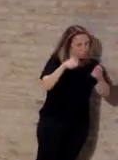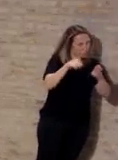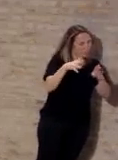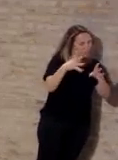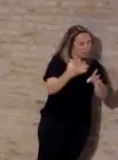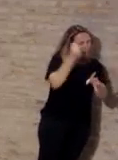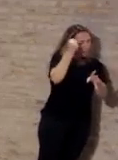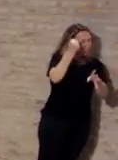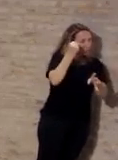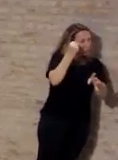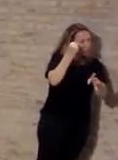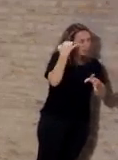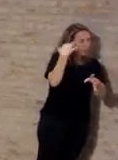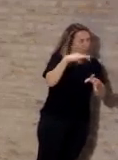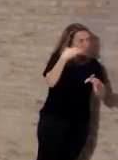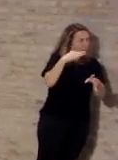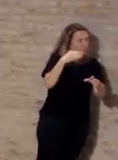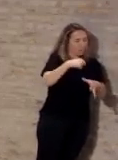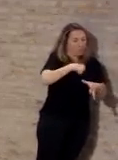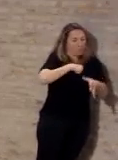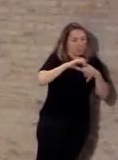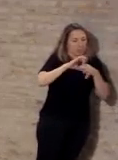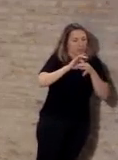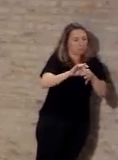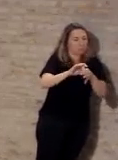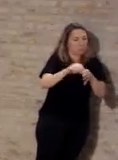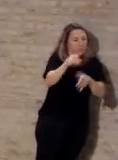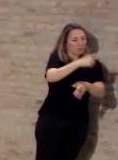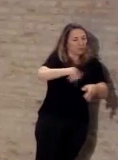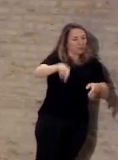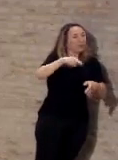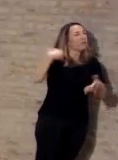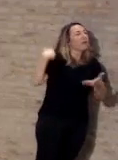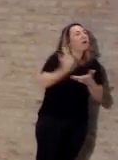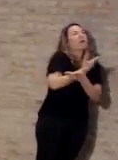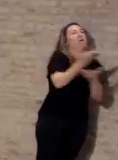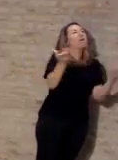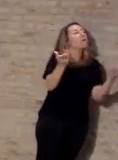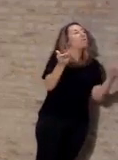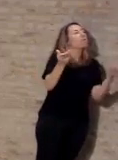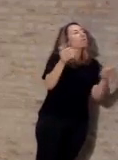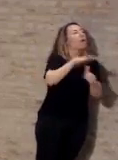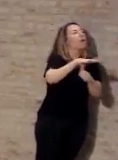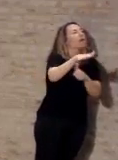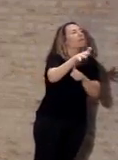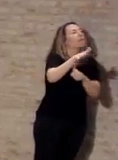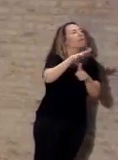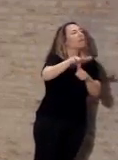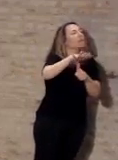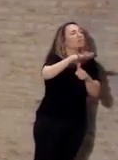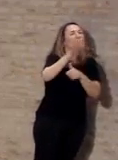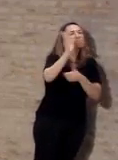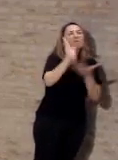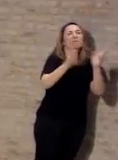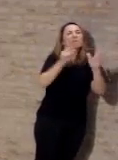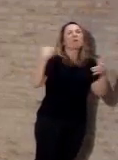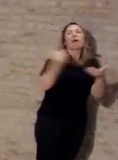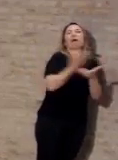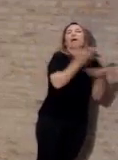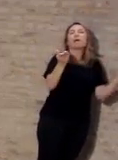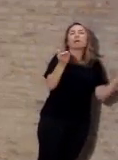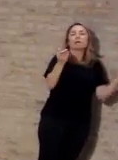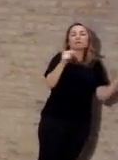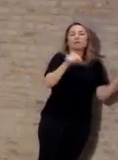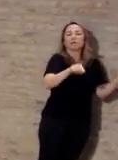como ustedes dicen es la identidad de la persona O sea no podemos tratar una generalidad en el abordaje en este caso de violencia de género porque estamos